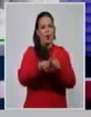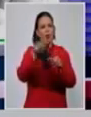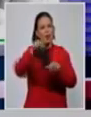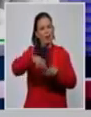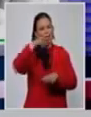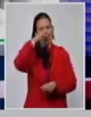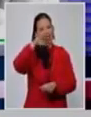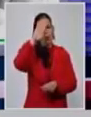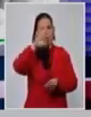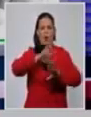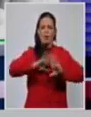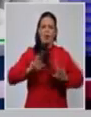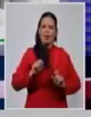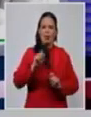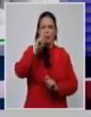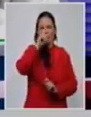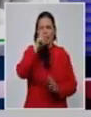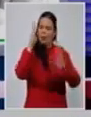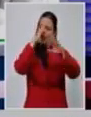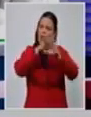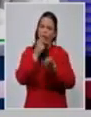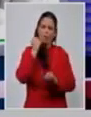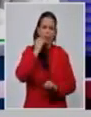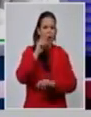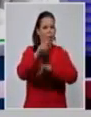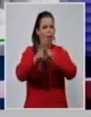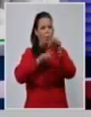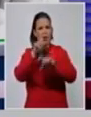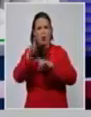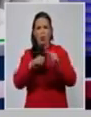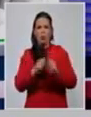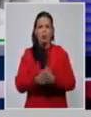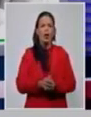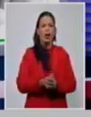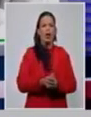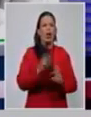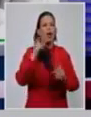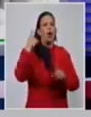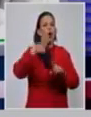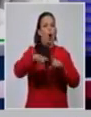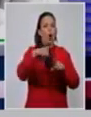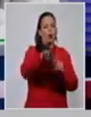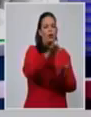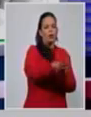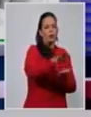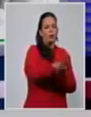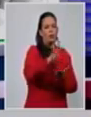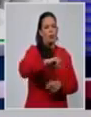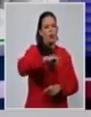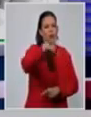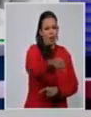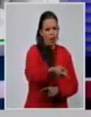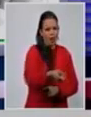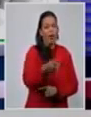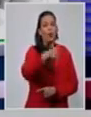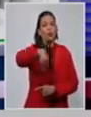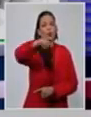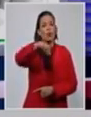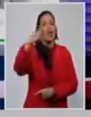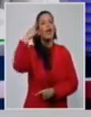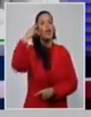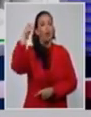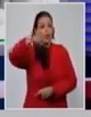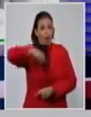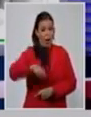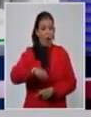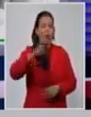minutos para más, para preguntas, las vamos a trasladar para mañana y usted, por supuesto, en este minuto siempre el mensaje de